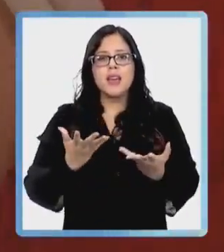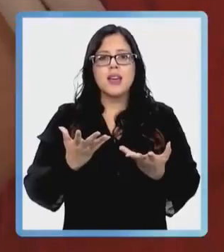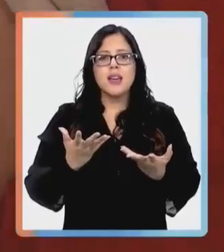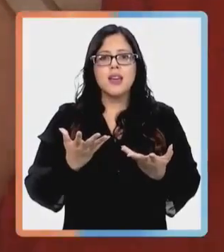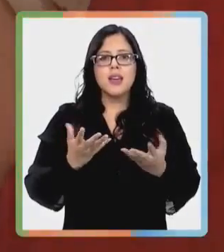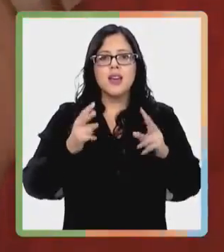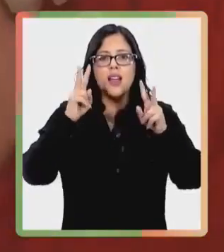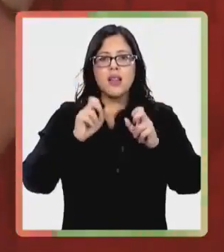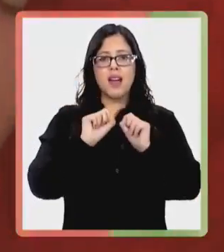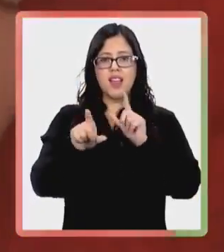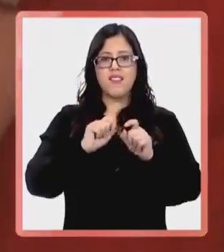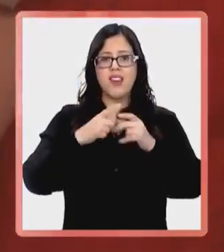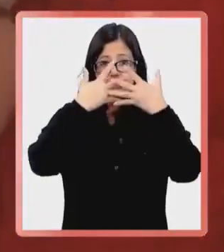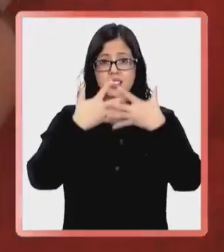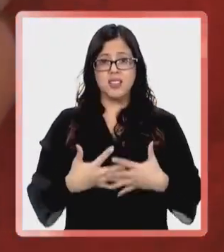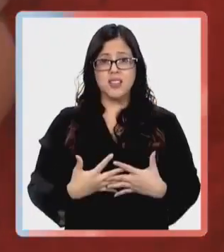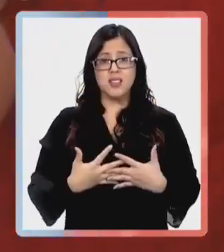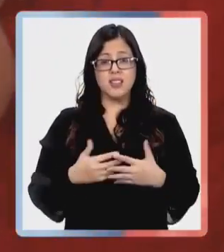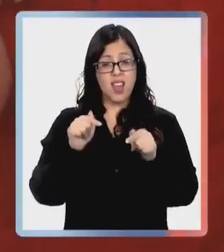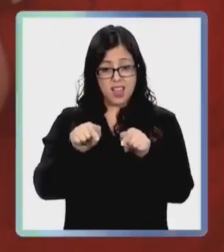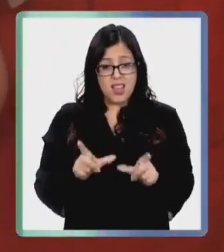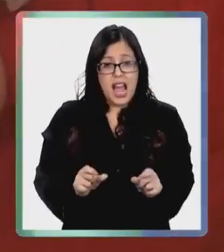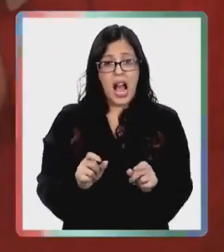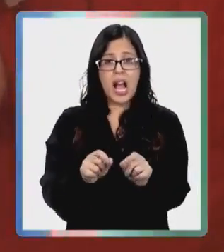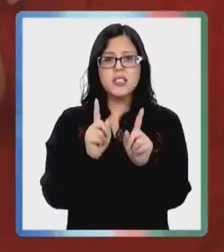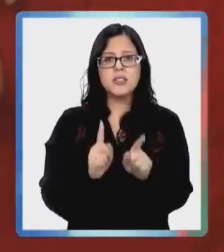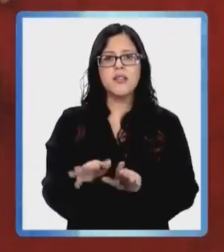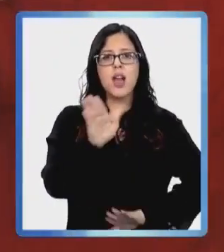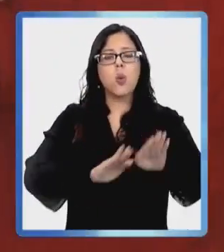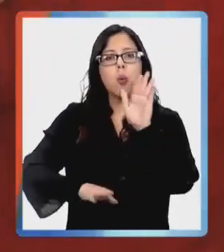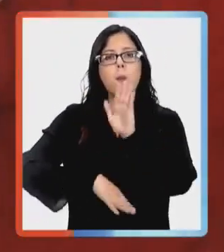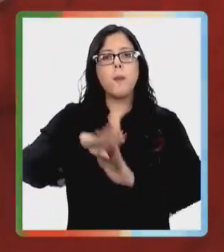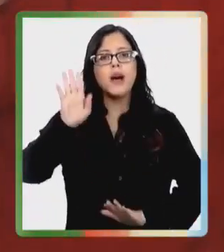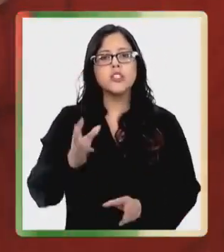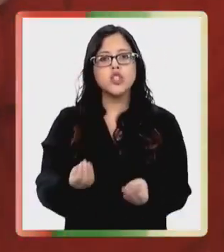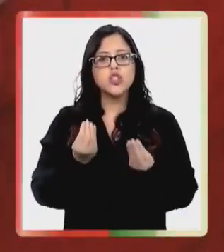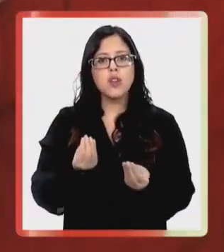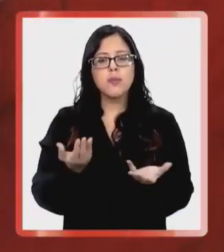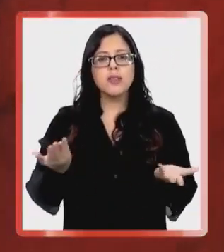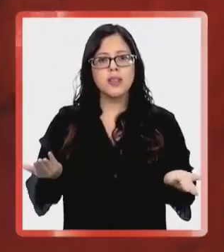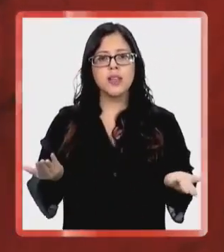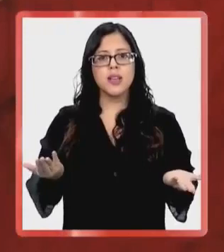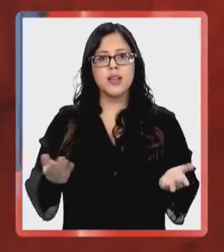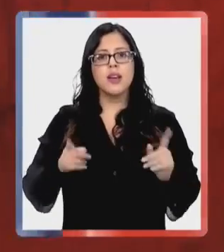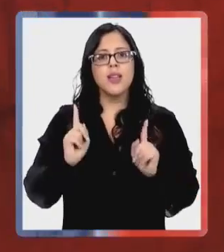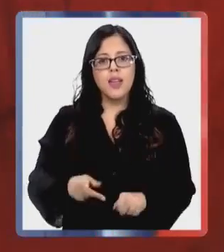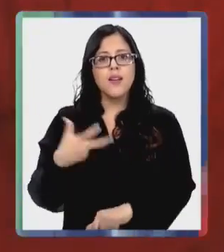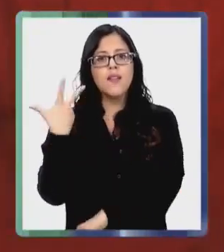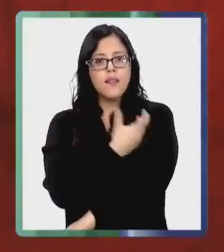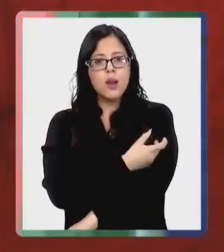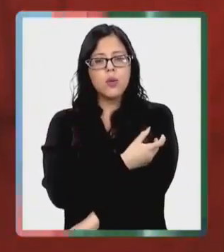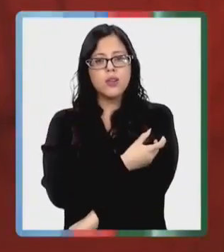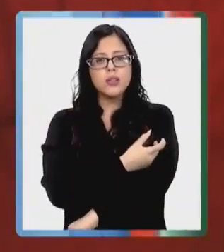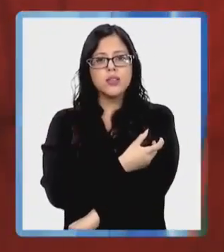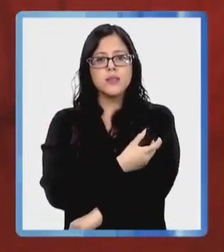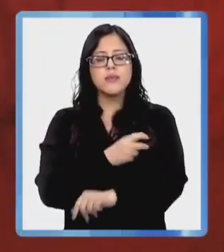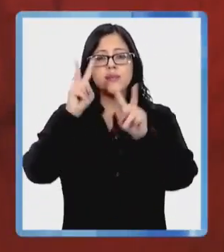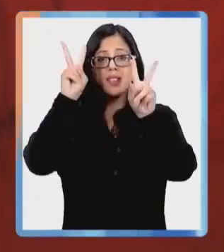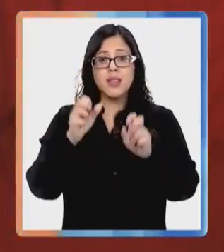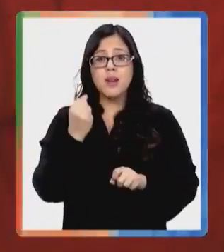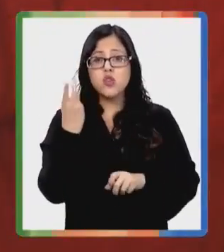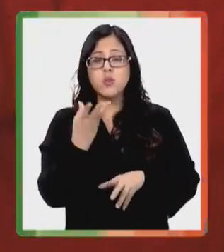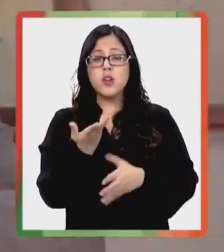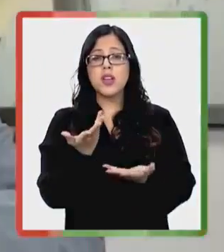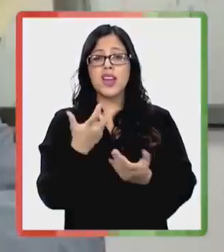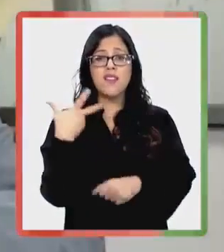que comprometa su defensa como un cáncer, tienen que cuidarse mucho más. Y obviamente que tienen que vacunarse.